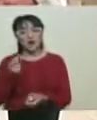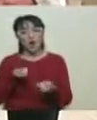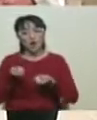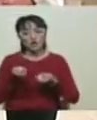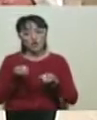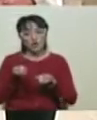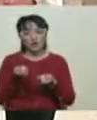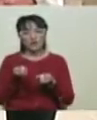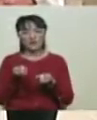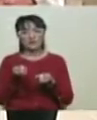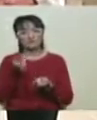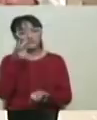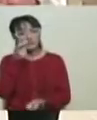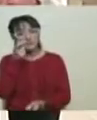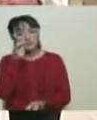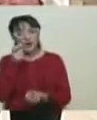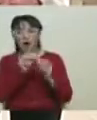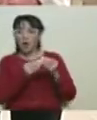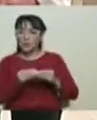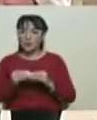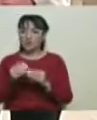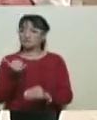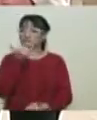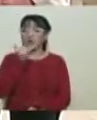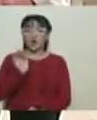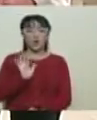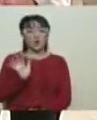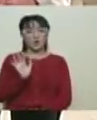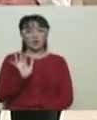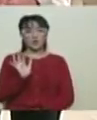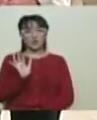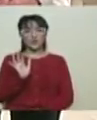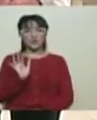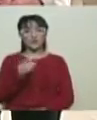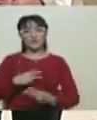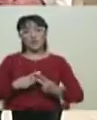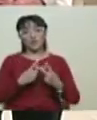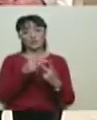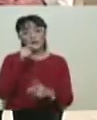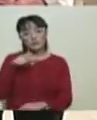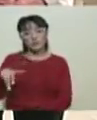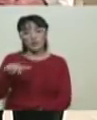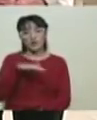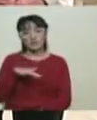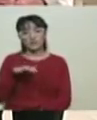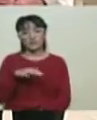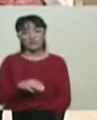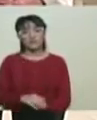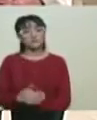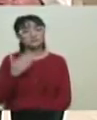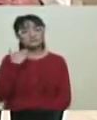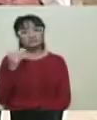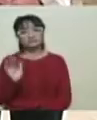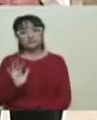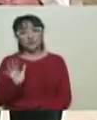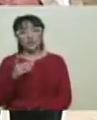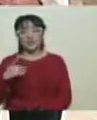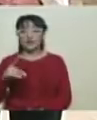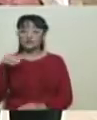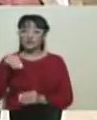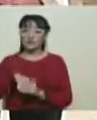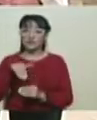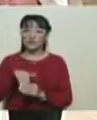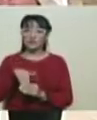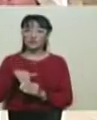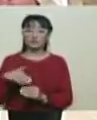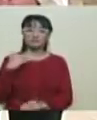eventos, corregirlos, que no afectan para nada la voluntad del pueblo, que no afectan para nada el derecho al voto,